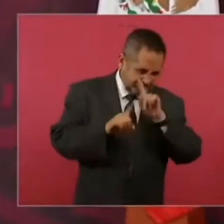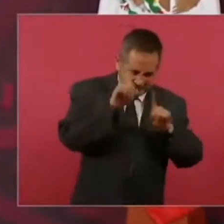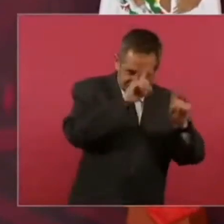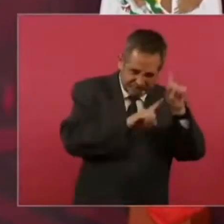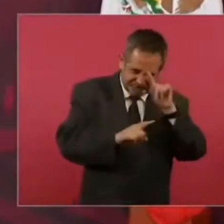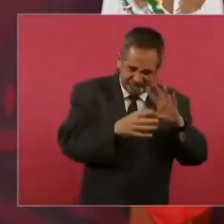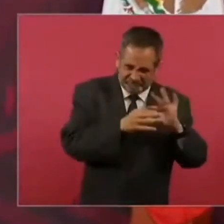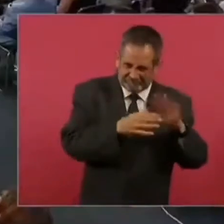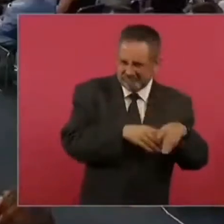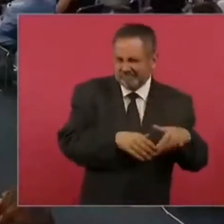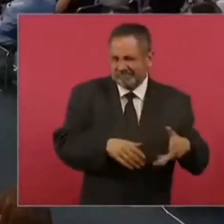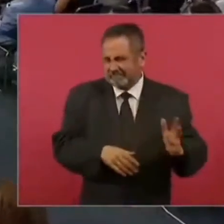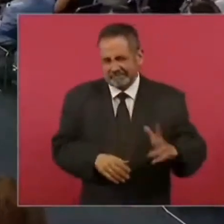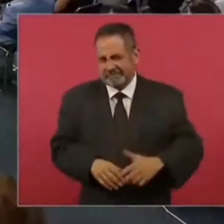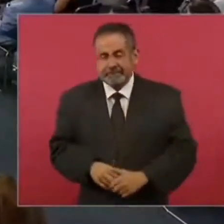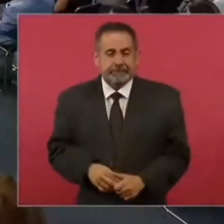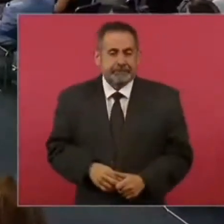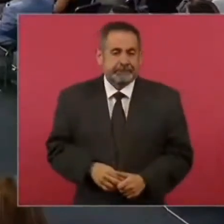Bueno,